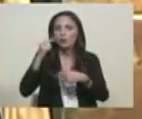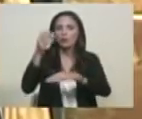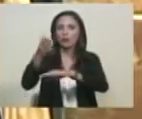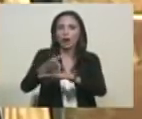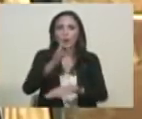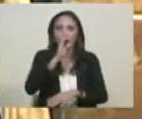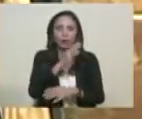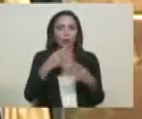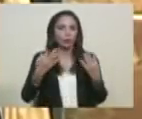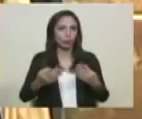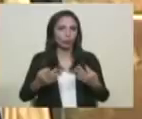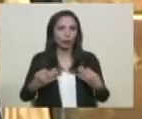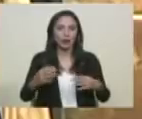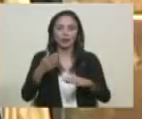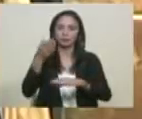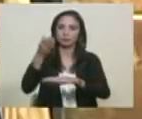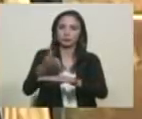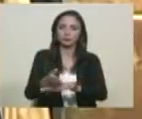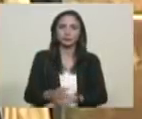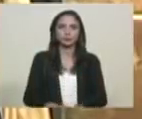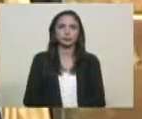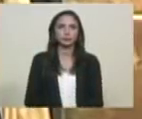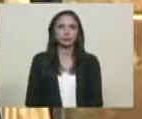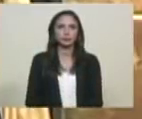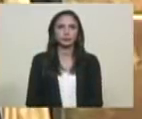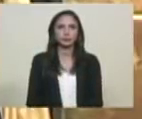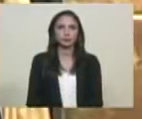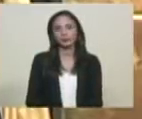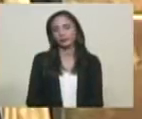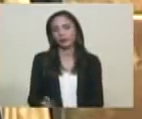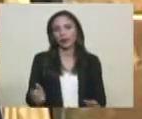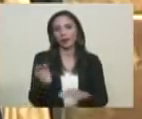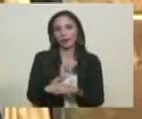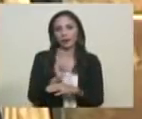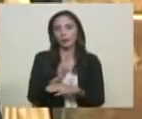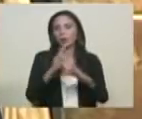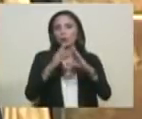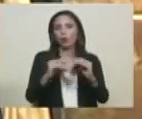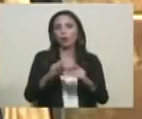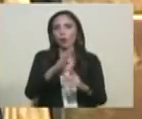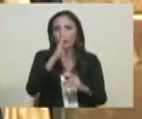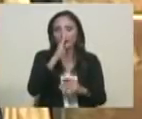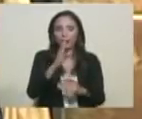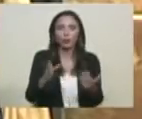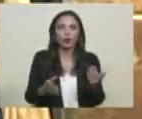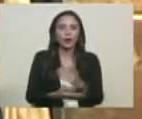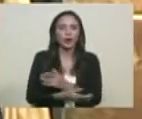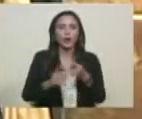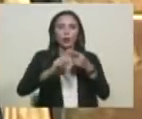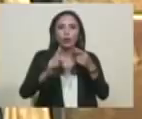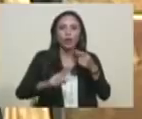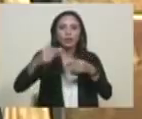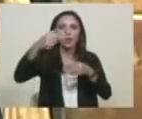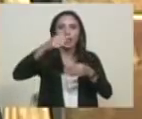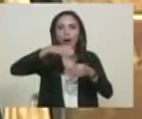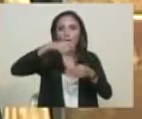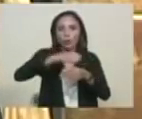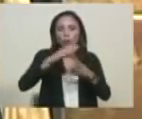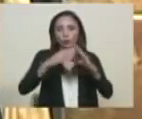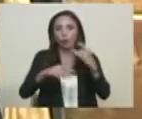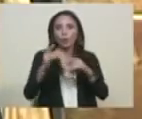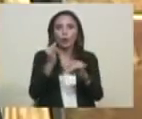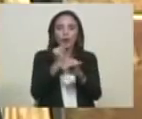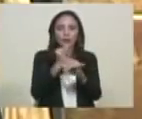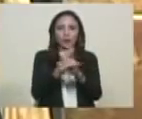monetario. Bueno, primero que el cambio es automático en todas las cuentas de ahorro, corriente, en todas las cuentas es